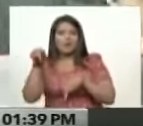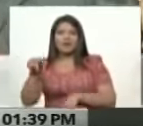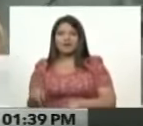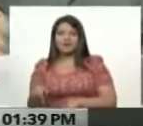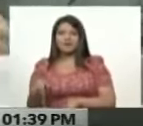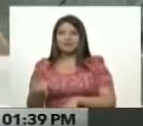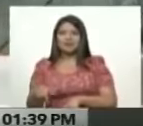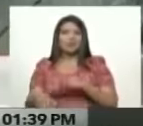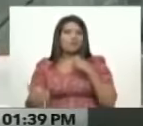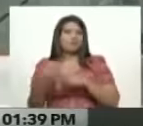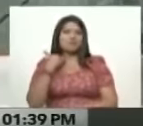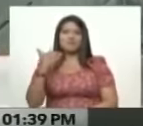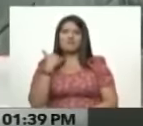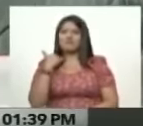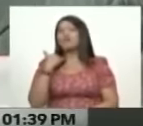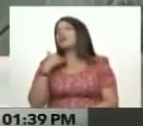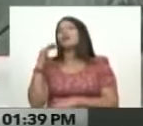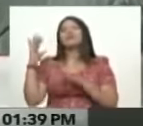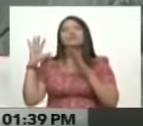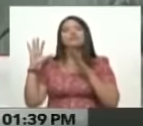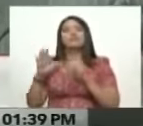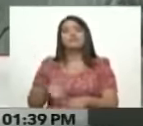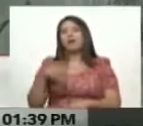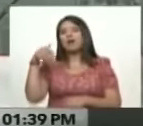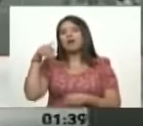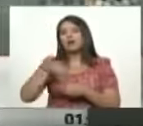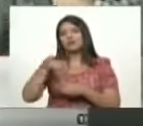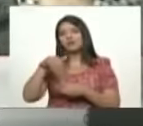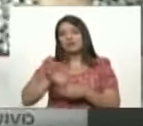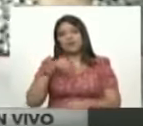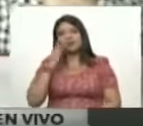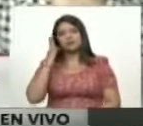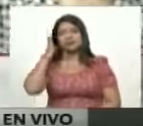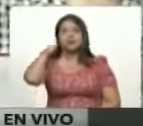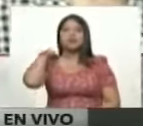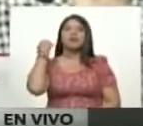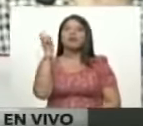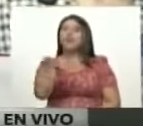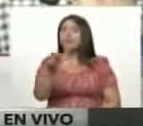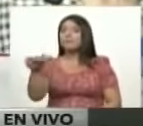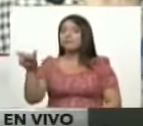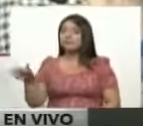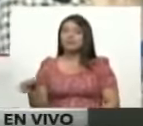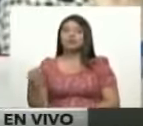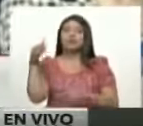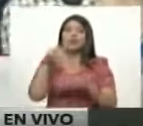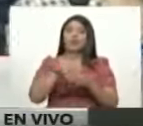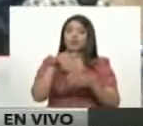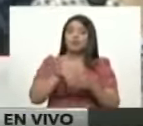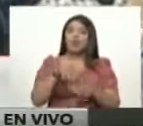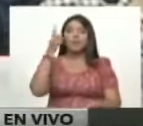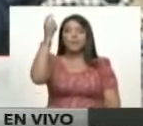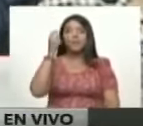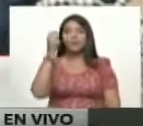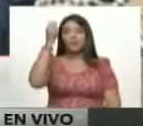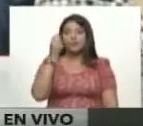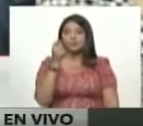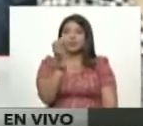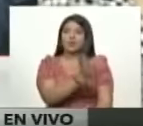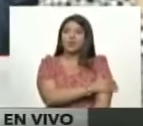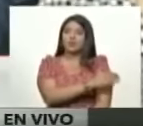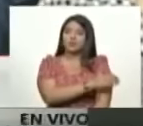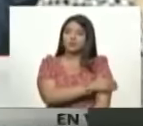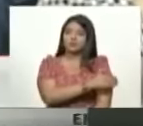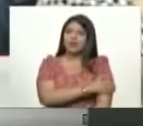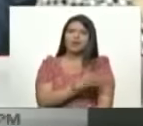fraude y una gran estafa electoral. Los electores que votaron por los diputados de la derecha